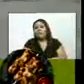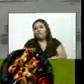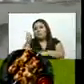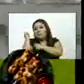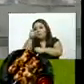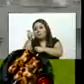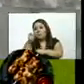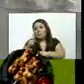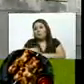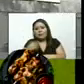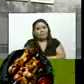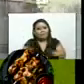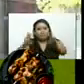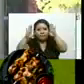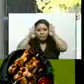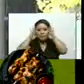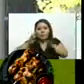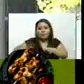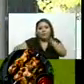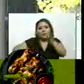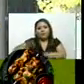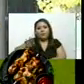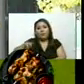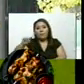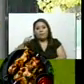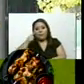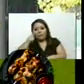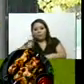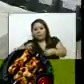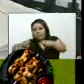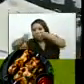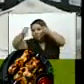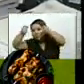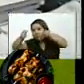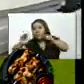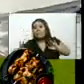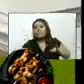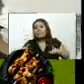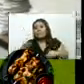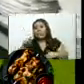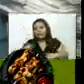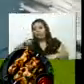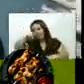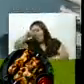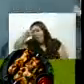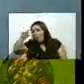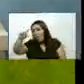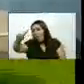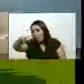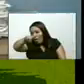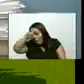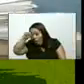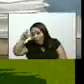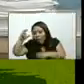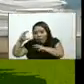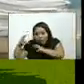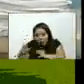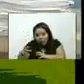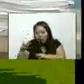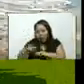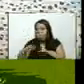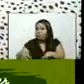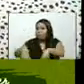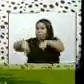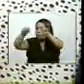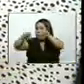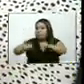les atienda su situación son los del juzgado primero de vigilancia penitenciaria. La carga laboral es la causa de la suspensión